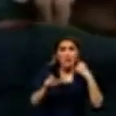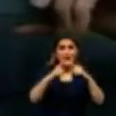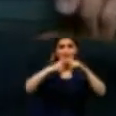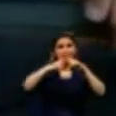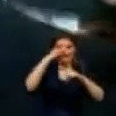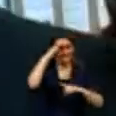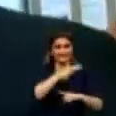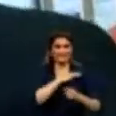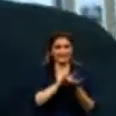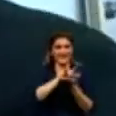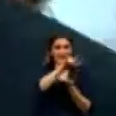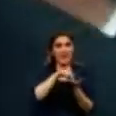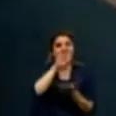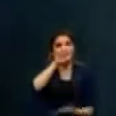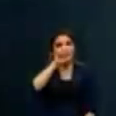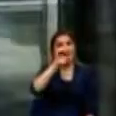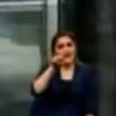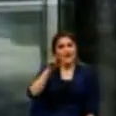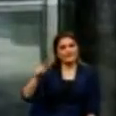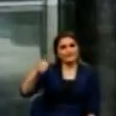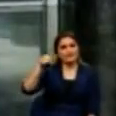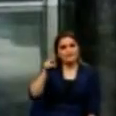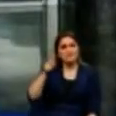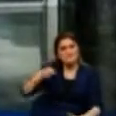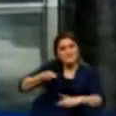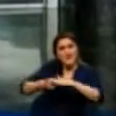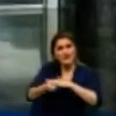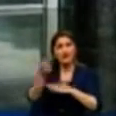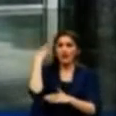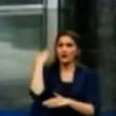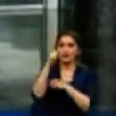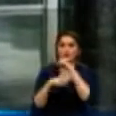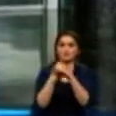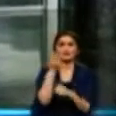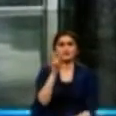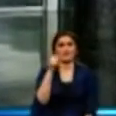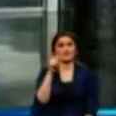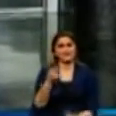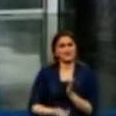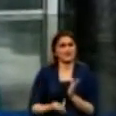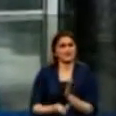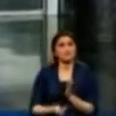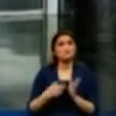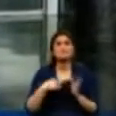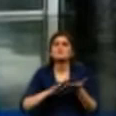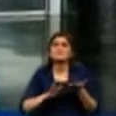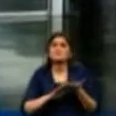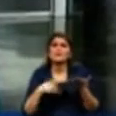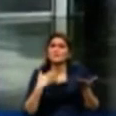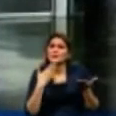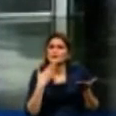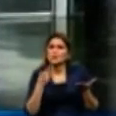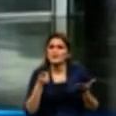excomandante de la Fuerza Aérea Ecuatoriana en 2010. ¿Quién, cuál funcionario dio la orden para eliminar el tercer